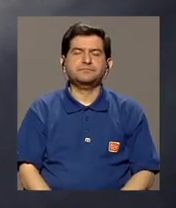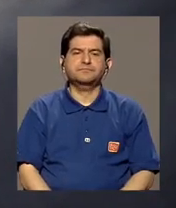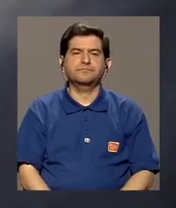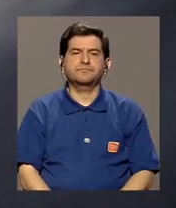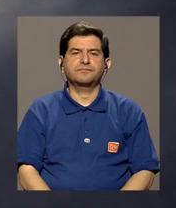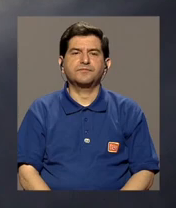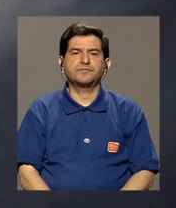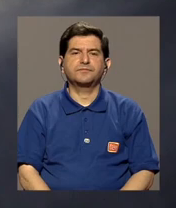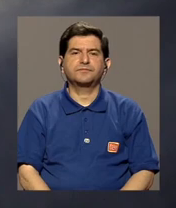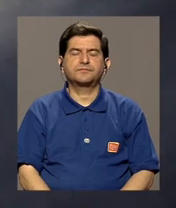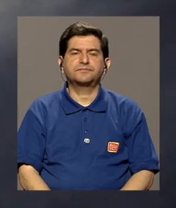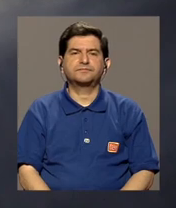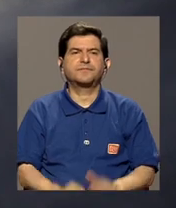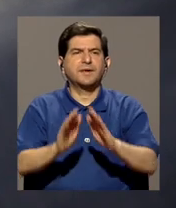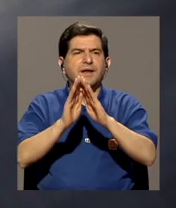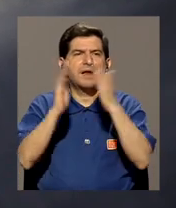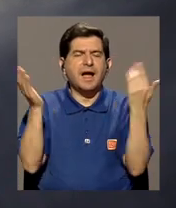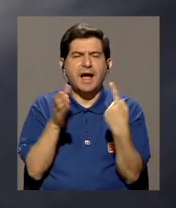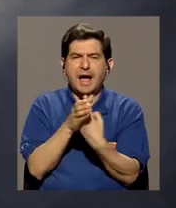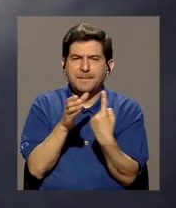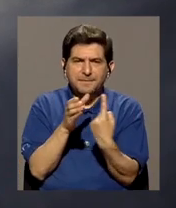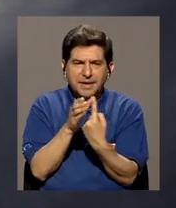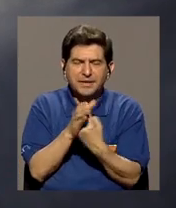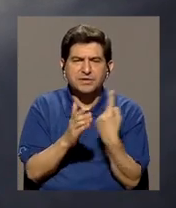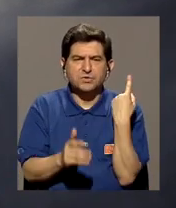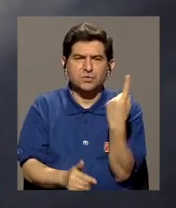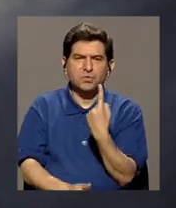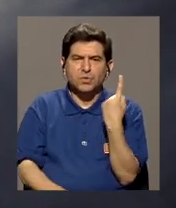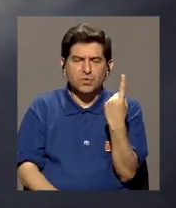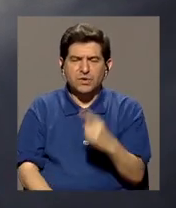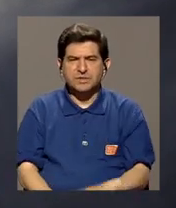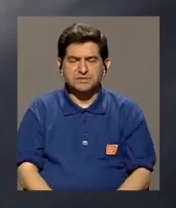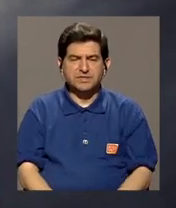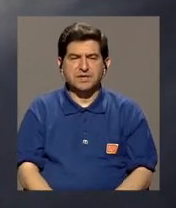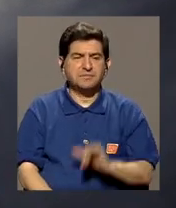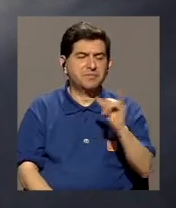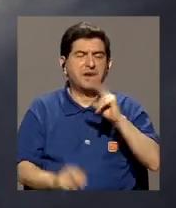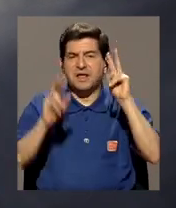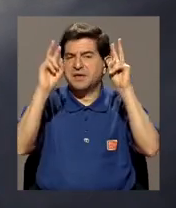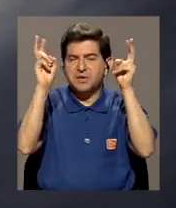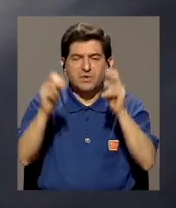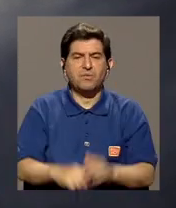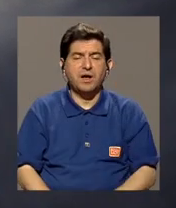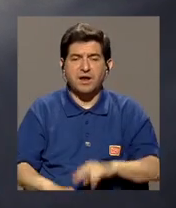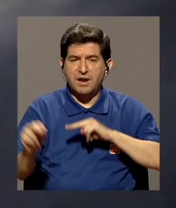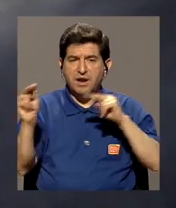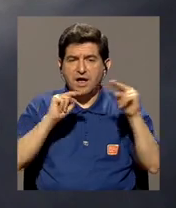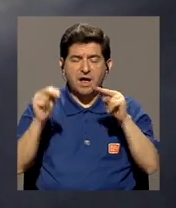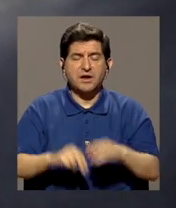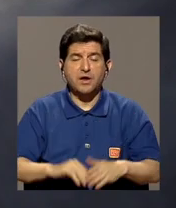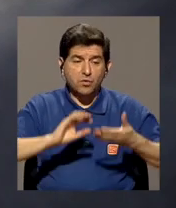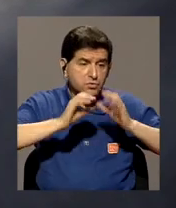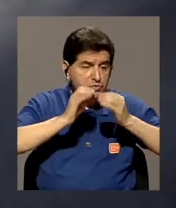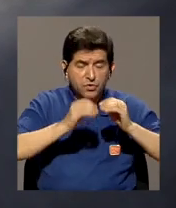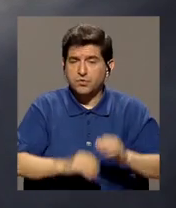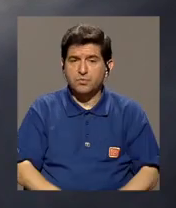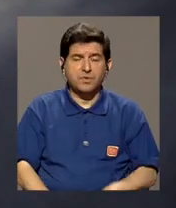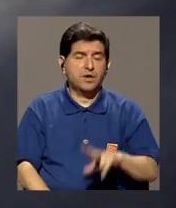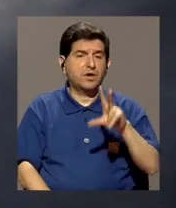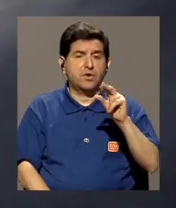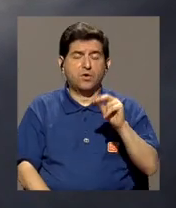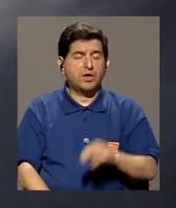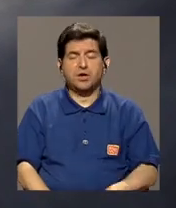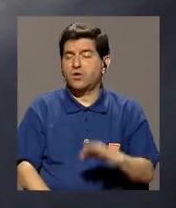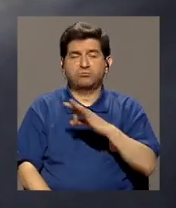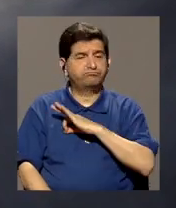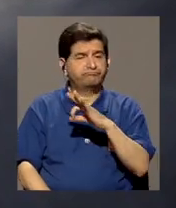la apertura del monopolio pues siempre nos recetan el mismo tema de que es un negocio de volumen y que no va a ser